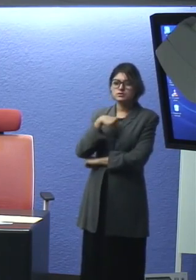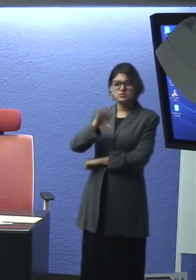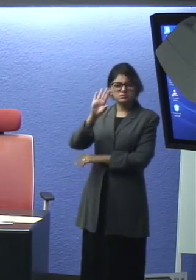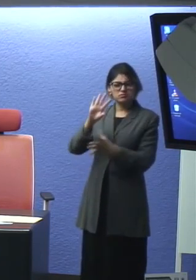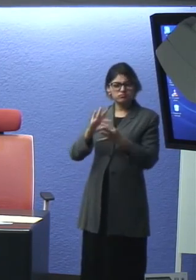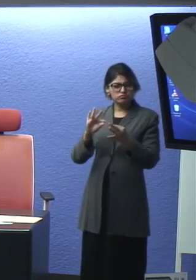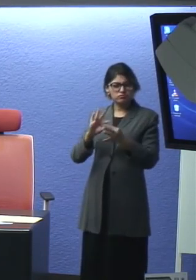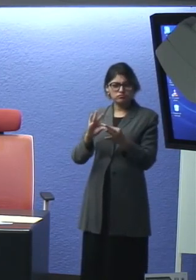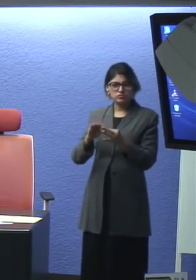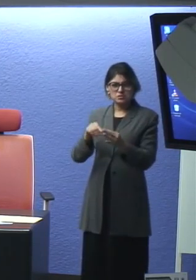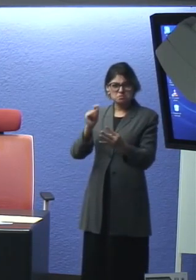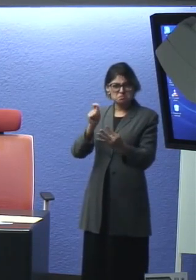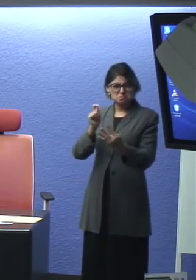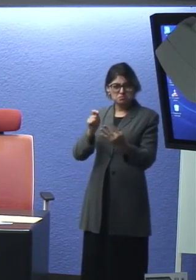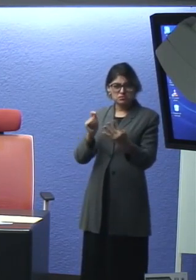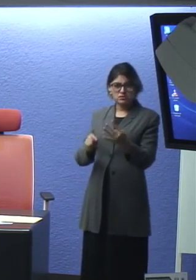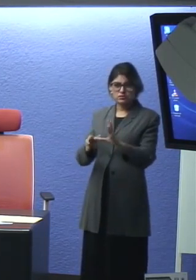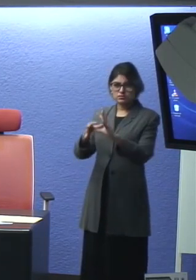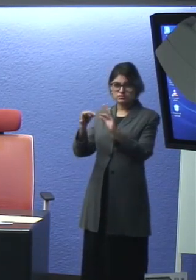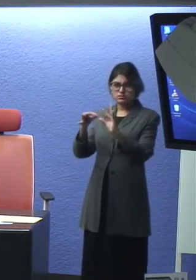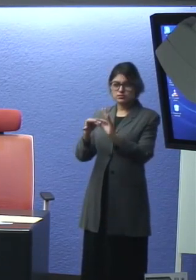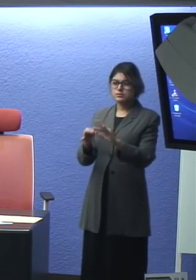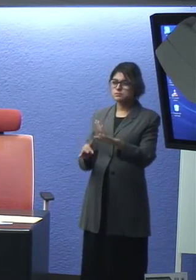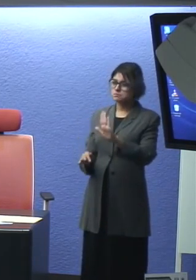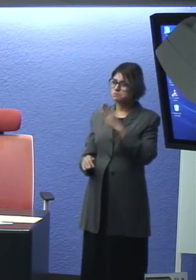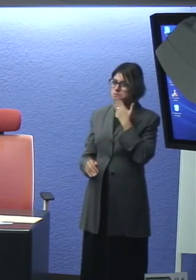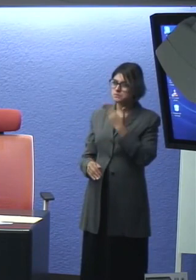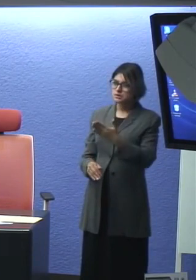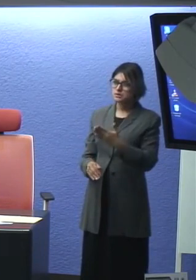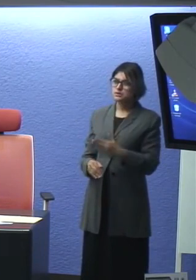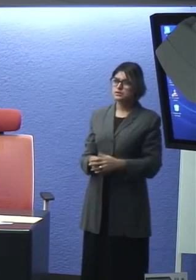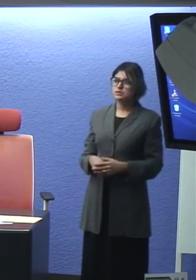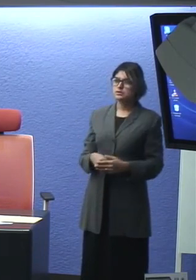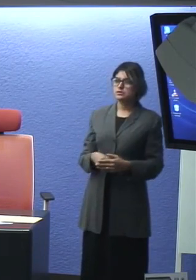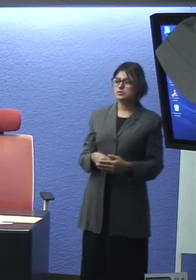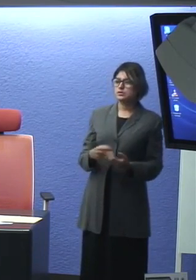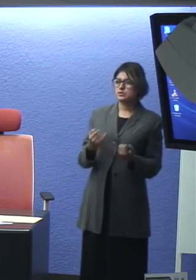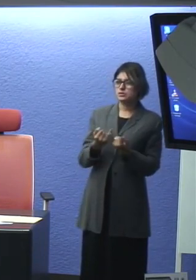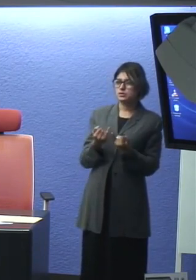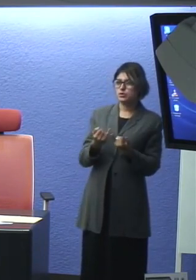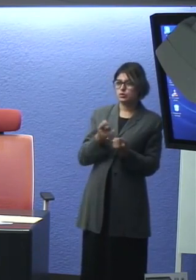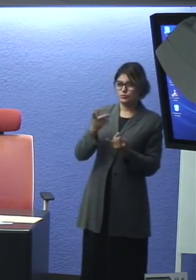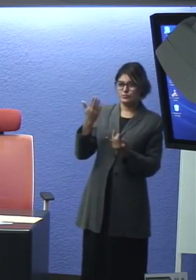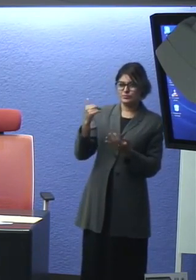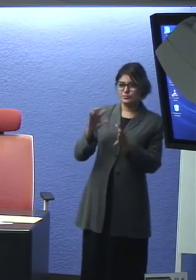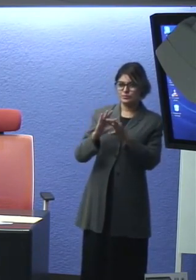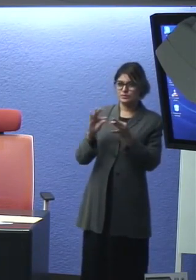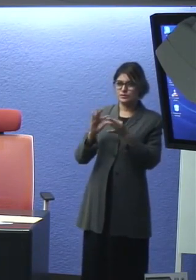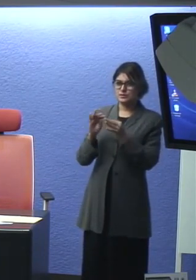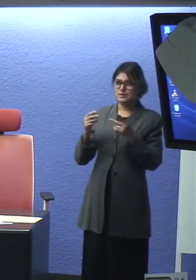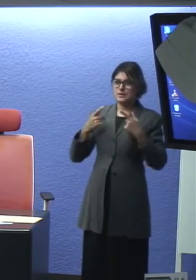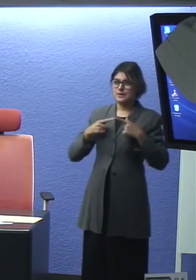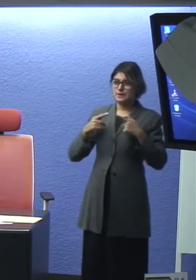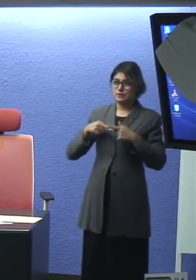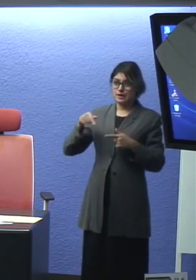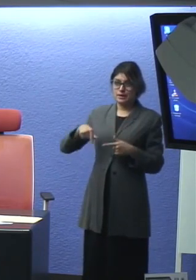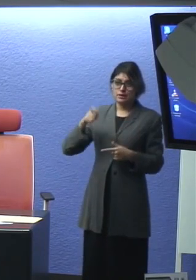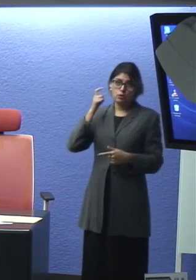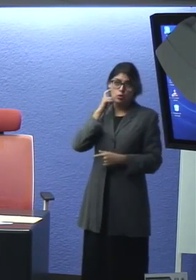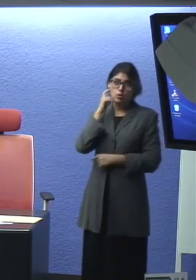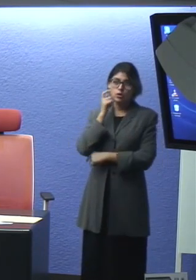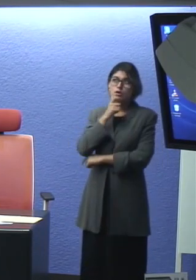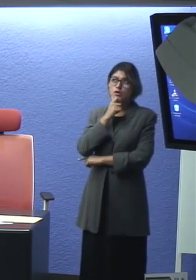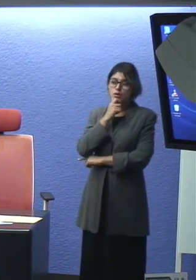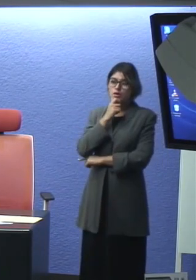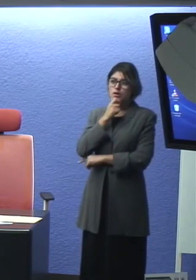el índice, señalando estas cuestiones. Y que tu comentario también sirva a los oídos de la gente que está aquí, que